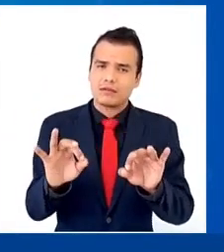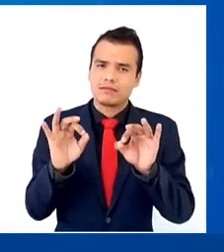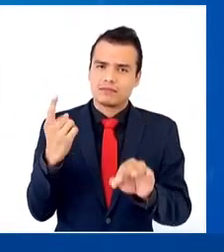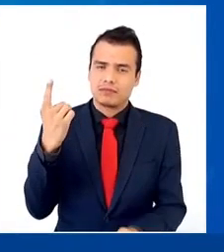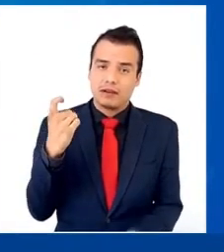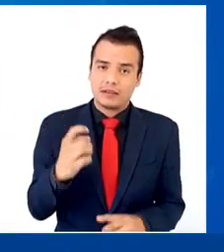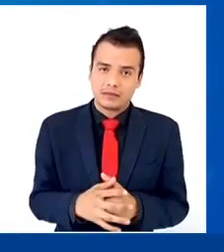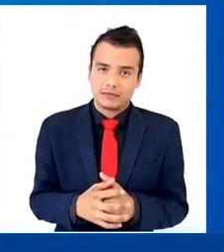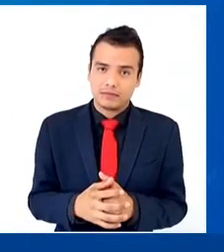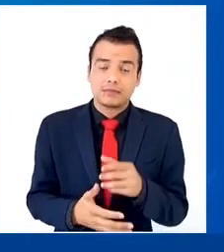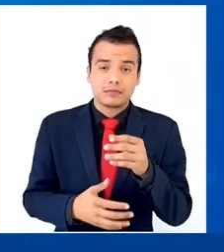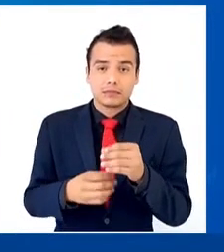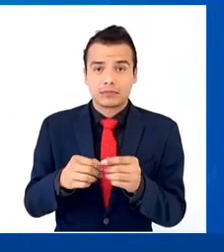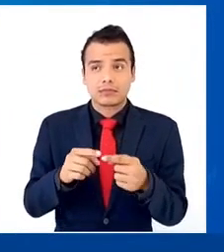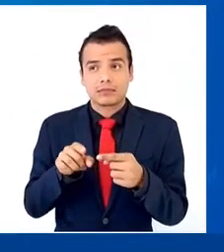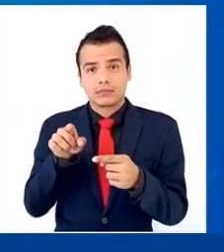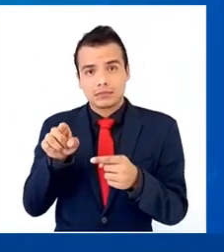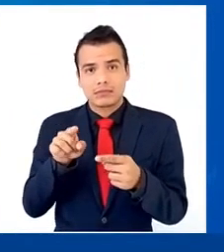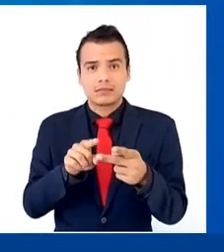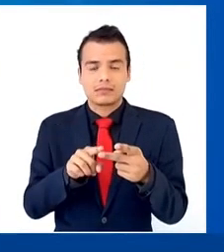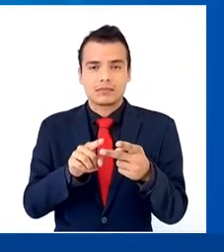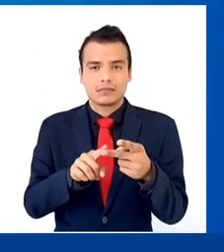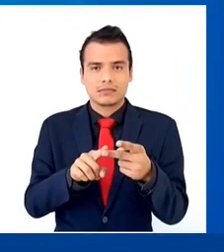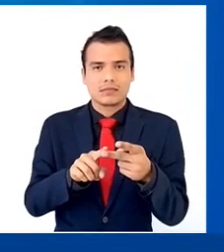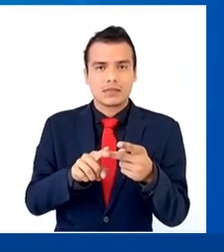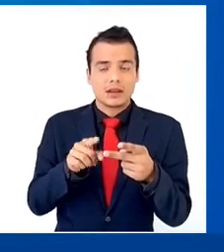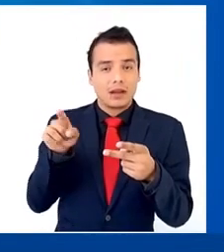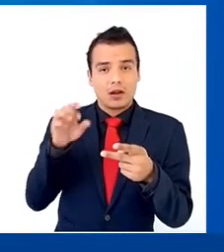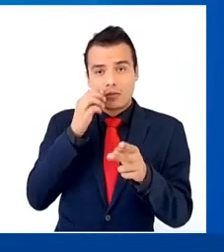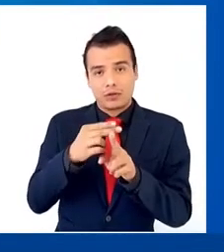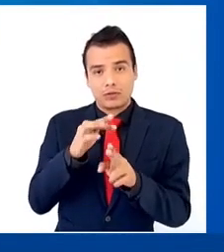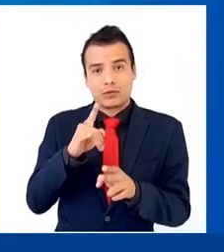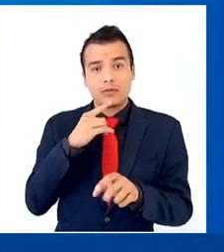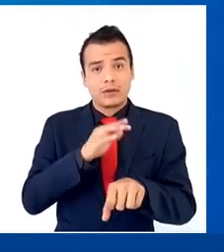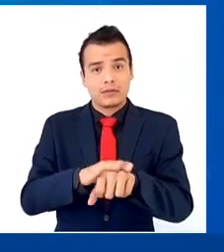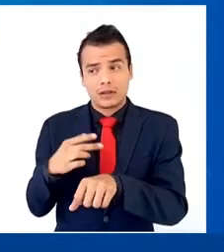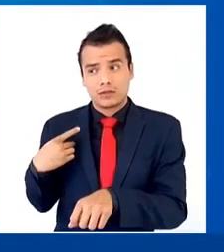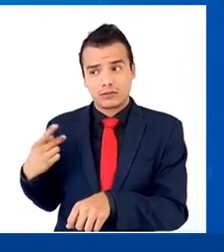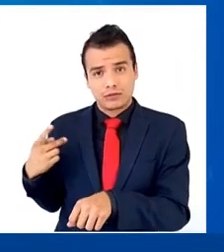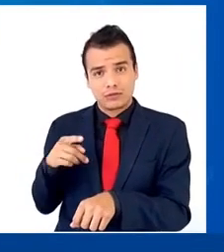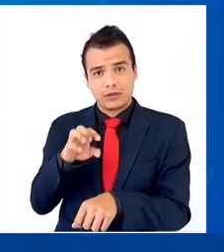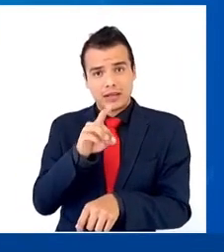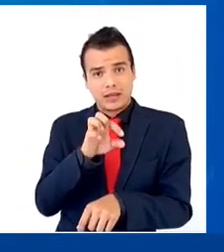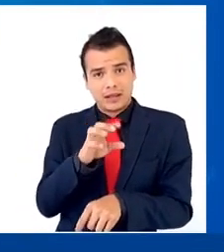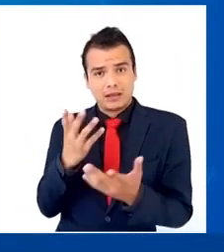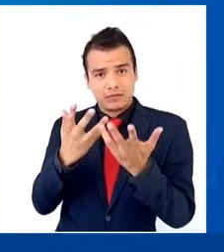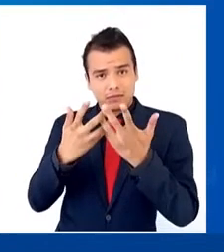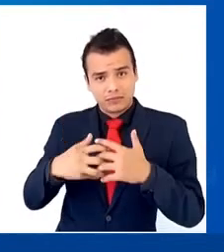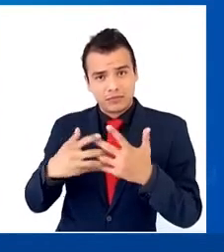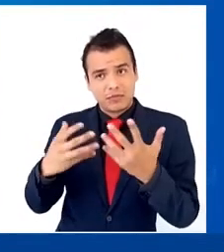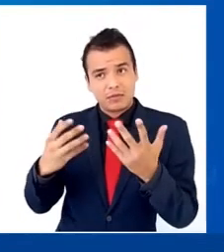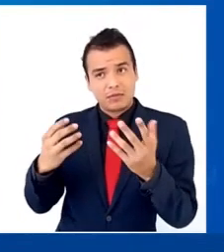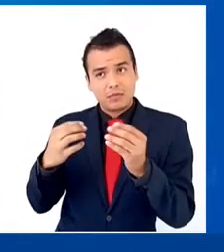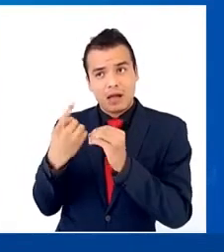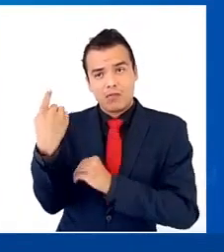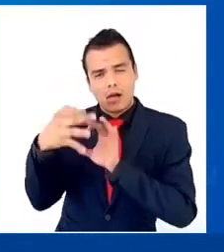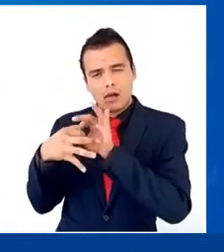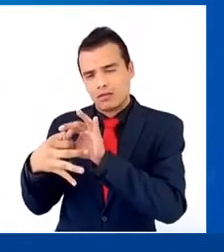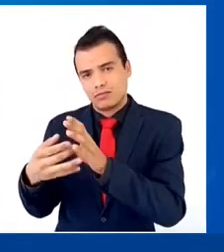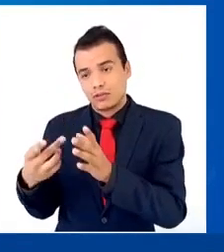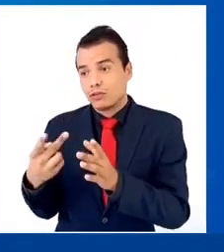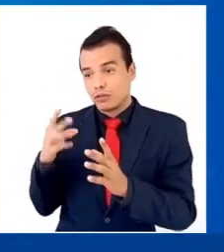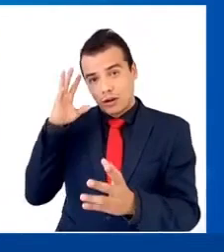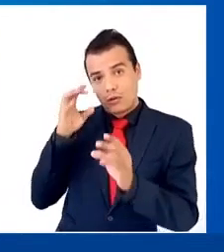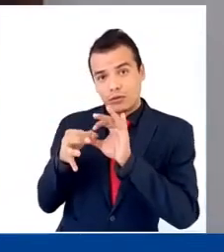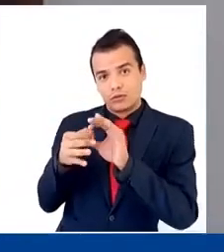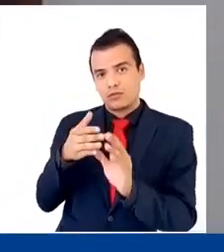él como Alejandro Eder son empresarios, visionarios y no tienen amarres políticos, por lo que una alianza entre ambos sería de gran beneficio para el Valle